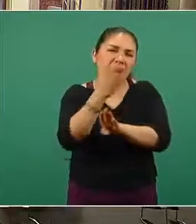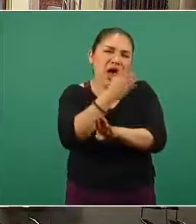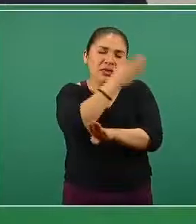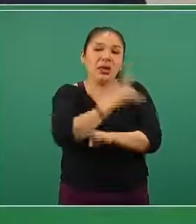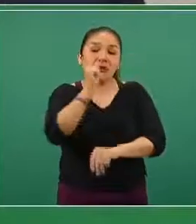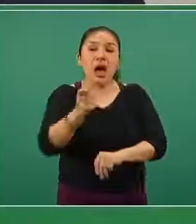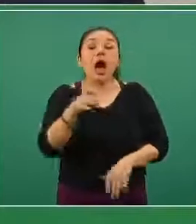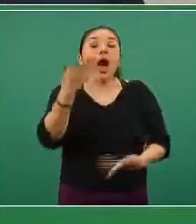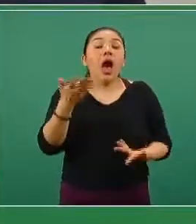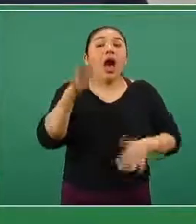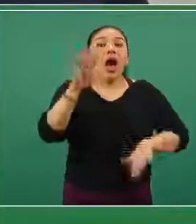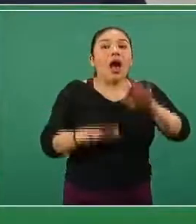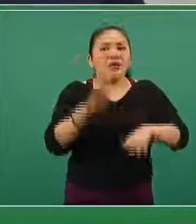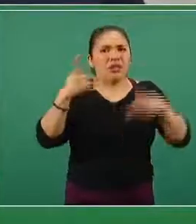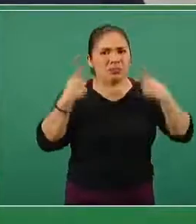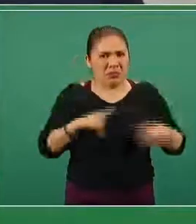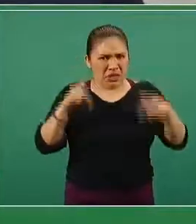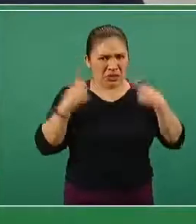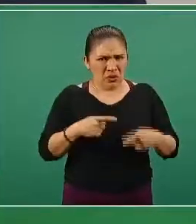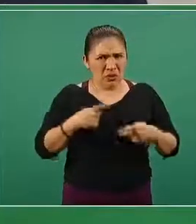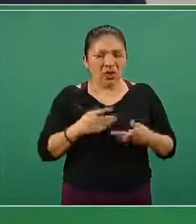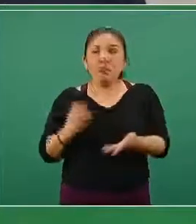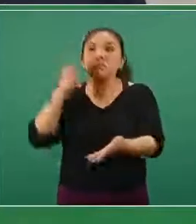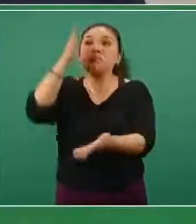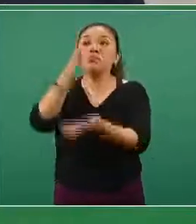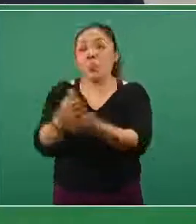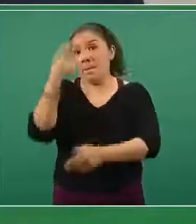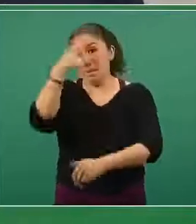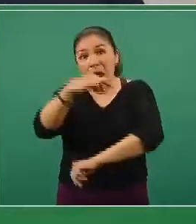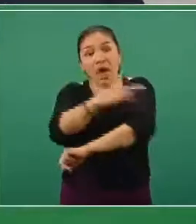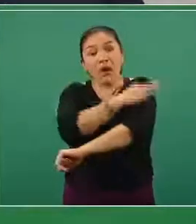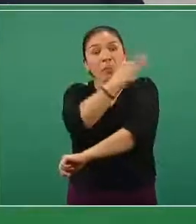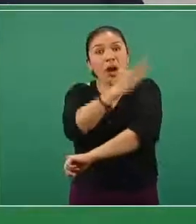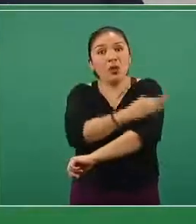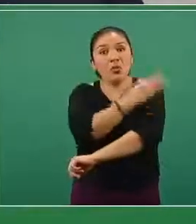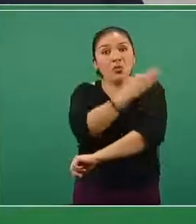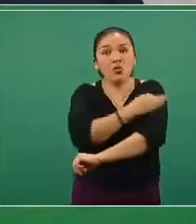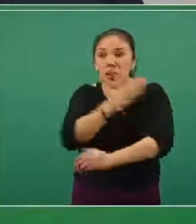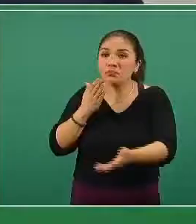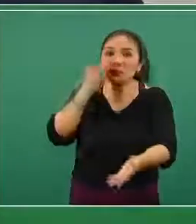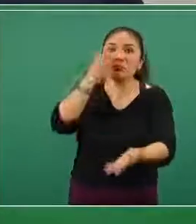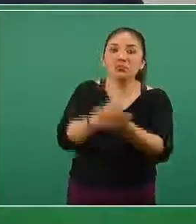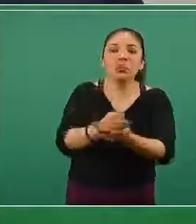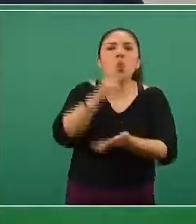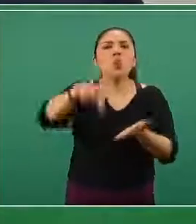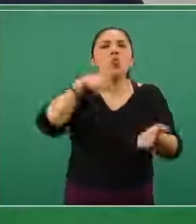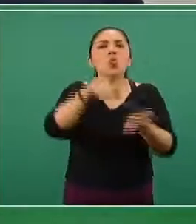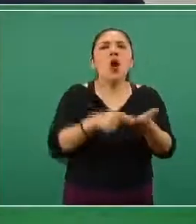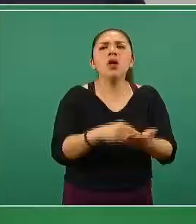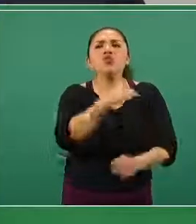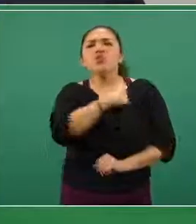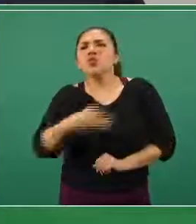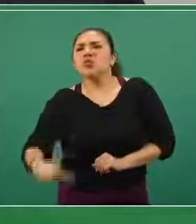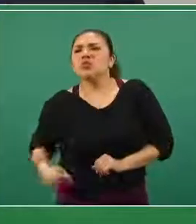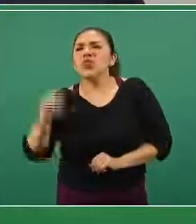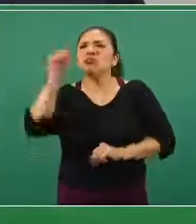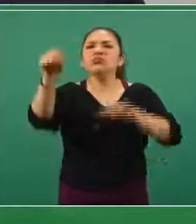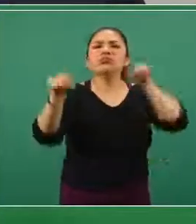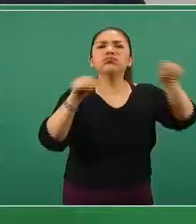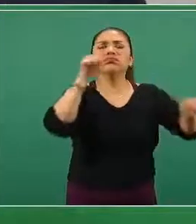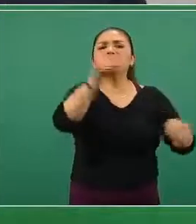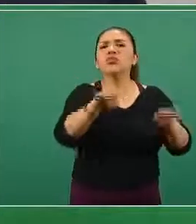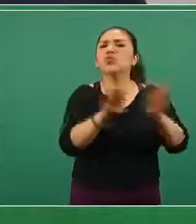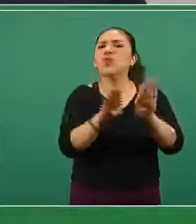previas, algunas personas suelen ir a demandar las vacunas en localidades o municipios que